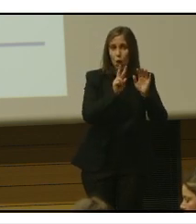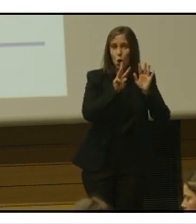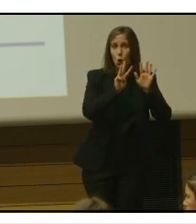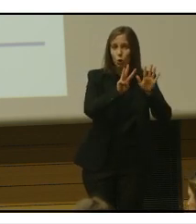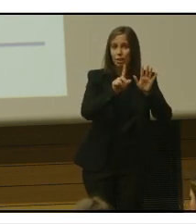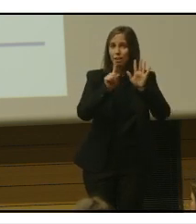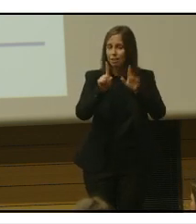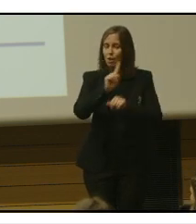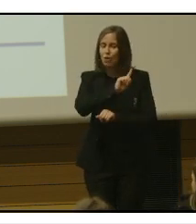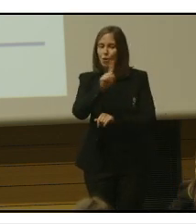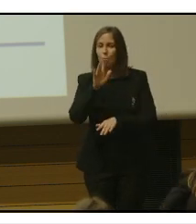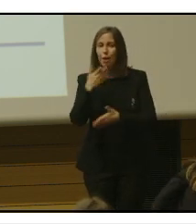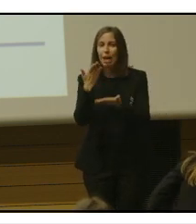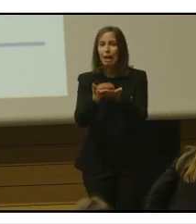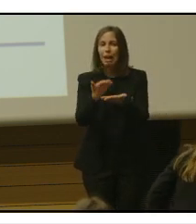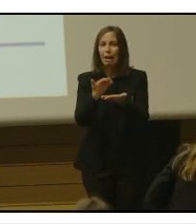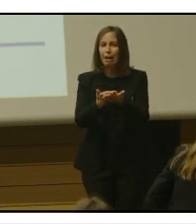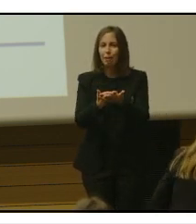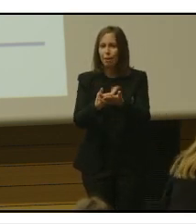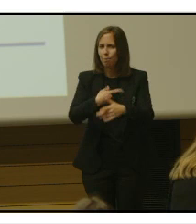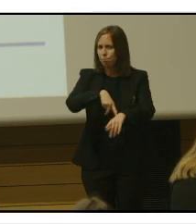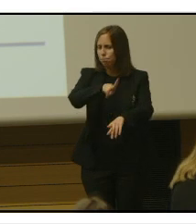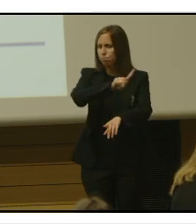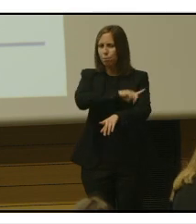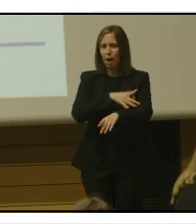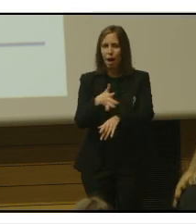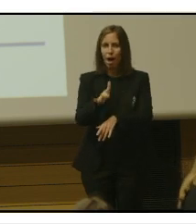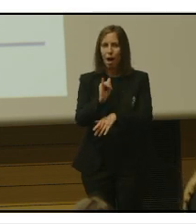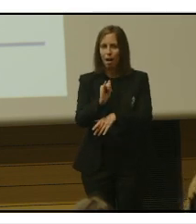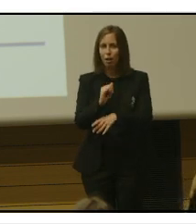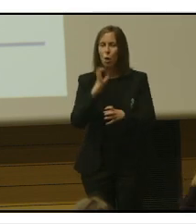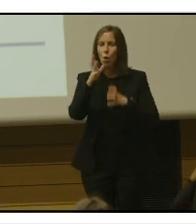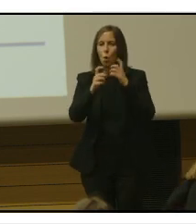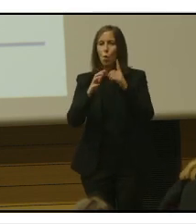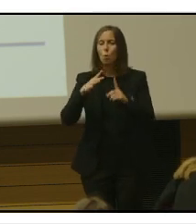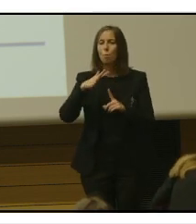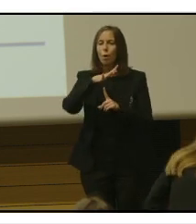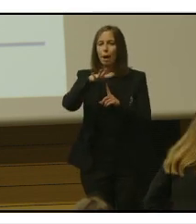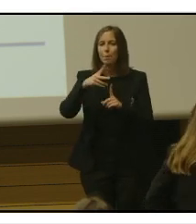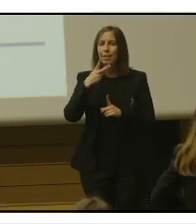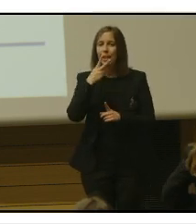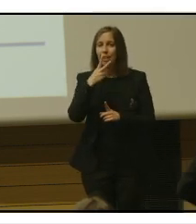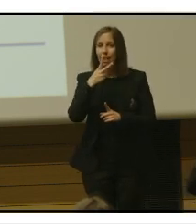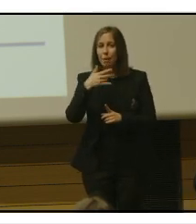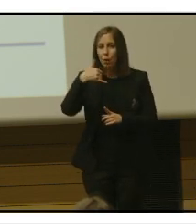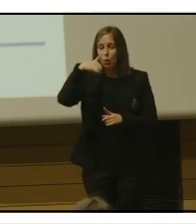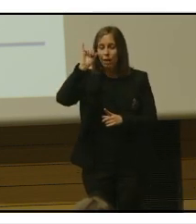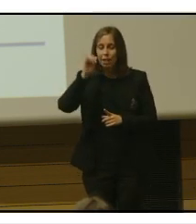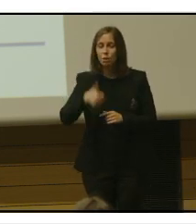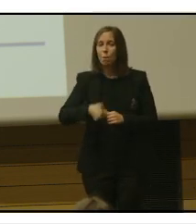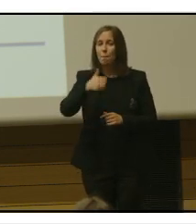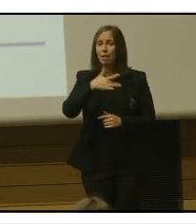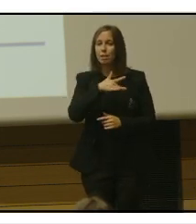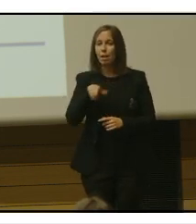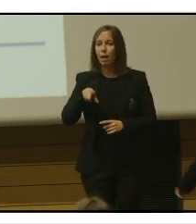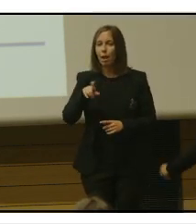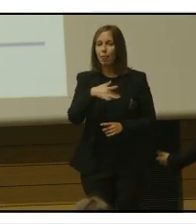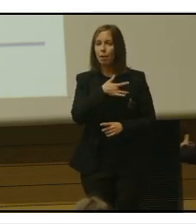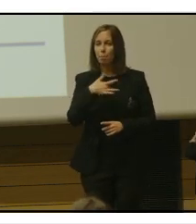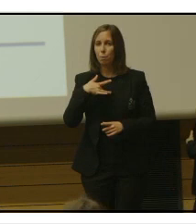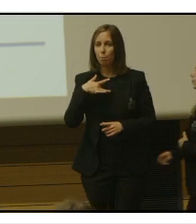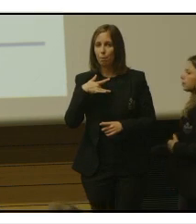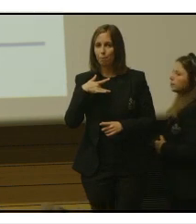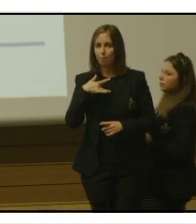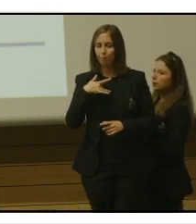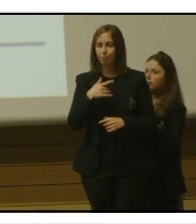porque la evidencia es abrumadora. La exposición a humo ambiental de tabaco aumenta el riesgo de tener cáncer de pulmón, produce cáncer de pulmón.